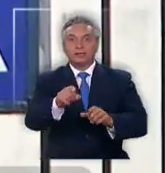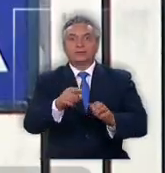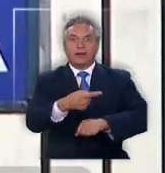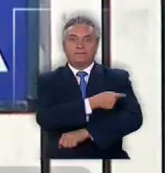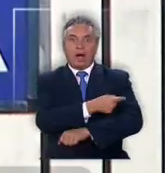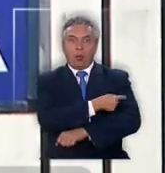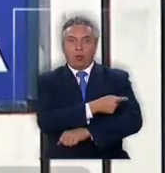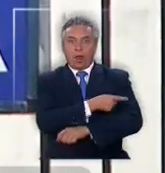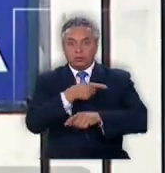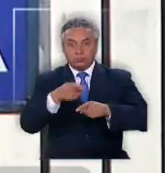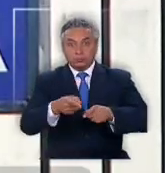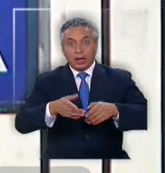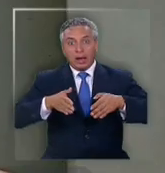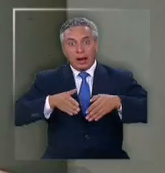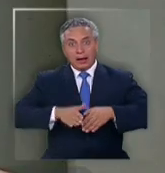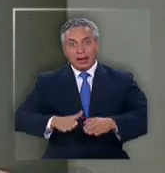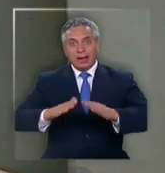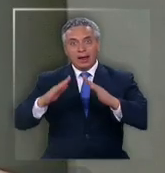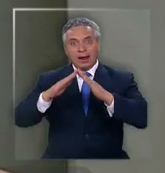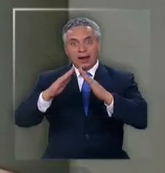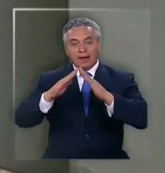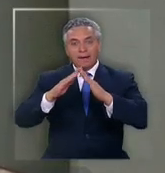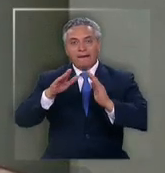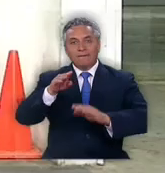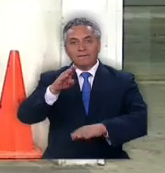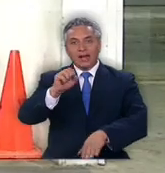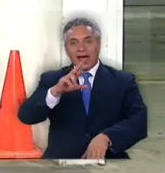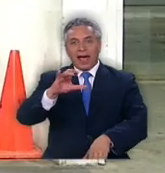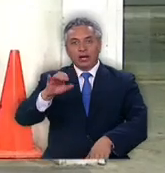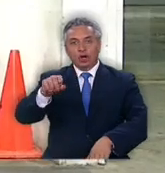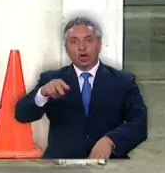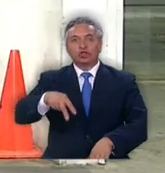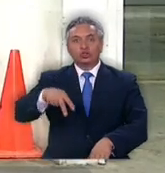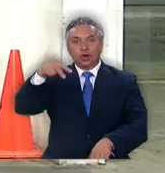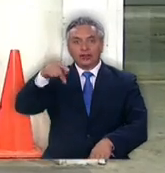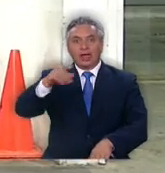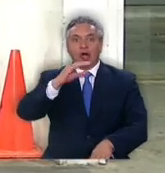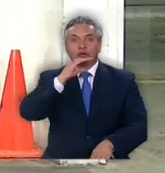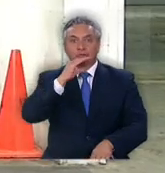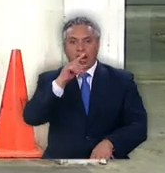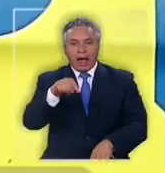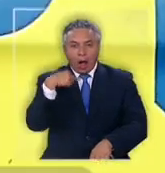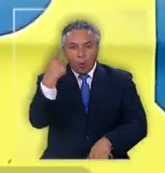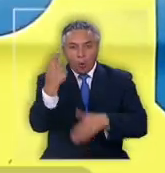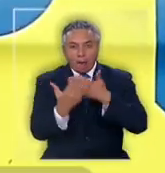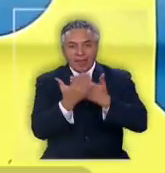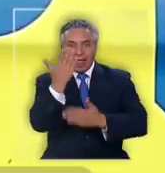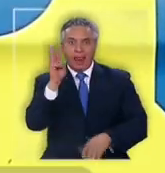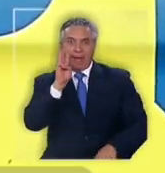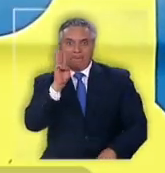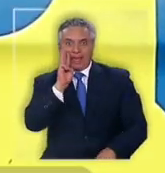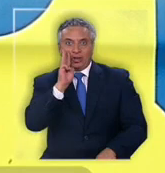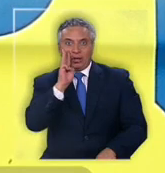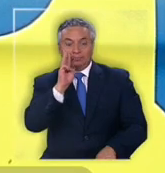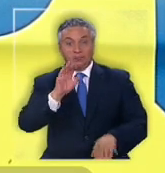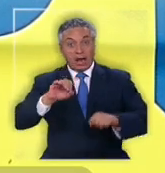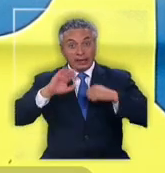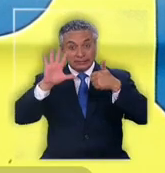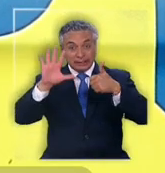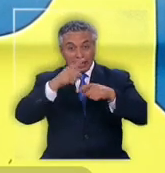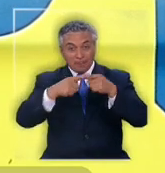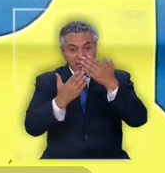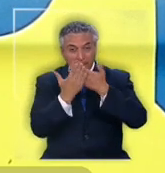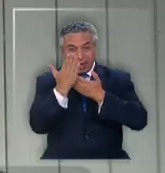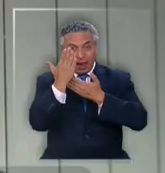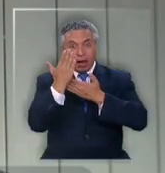nacido en una casa de barrio norte en concepción a la una de la mañana del pasado miércoles a las 6 30 llegó en una ambulancia del